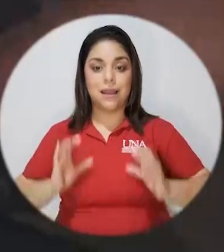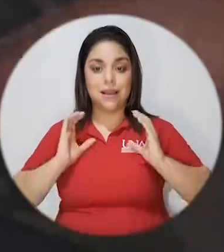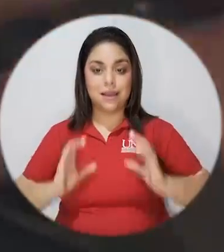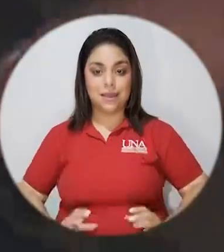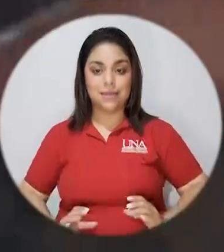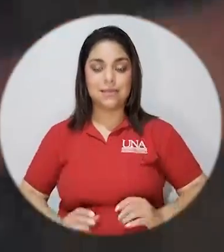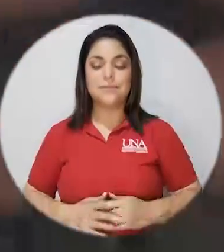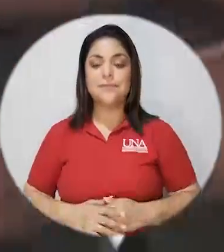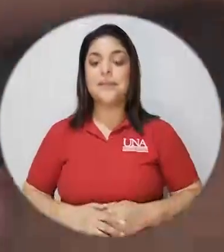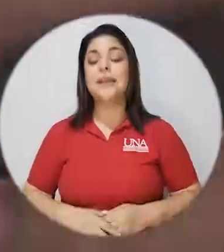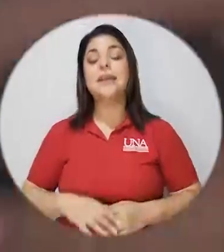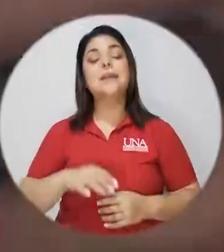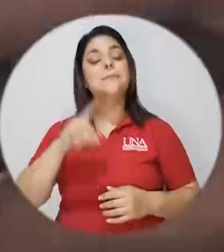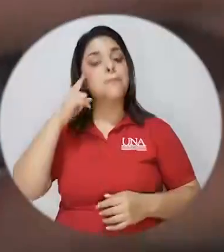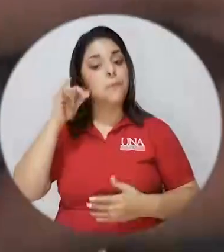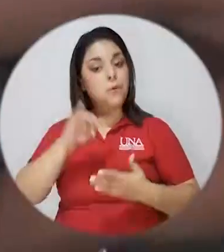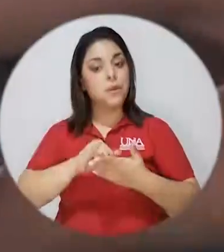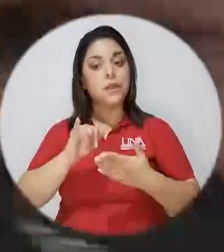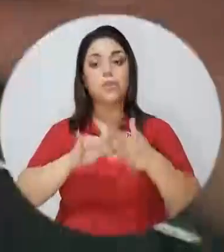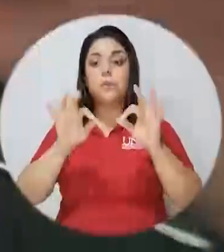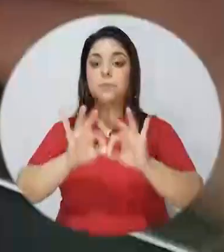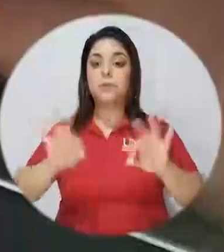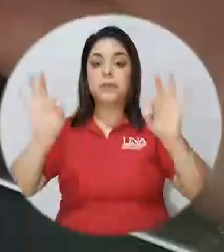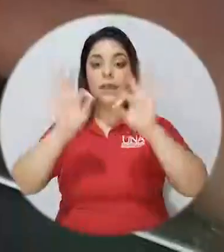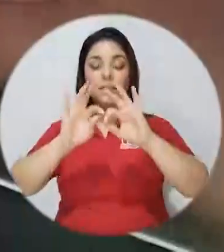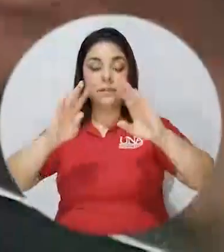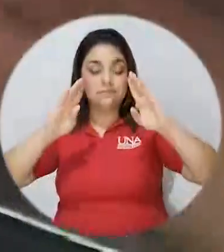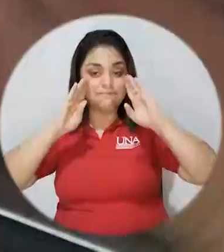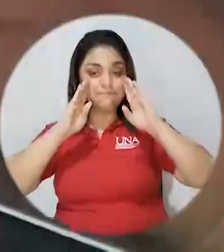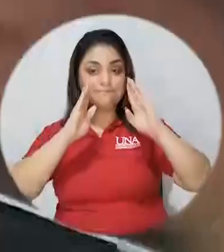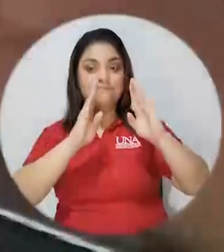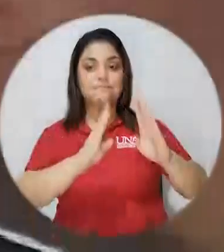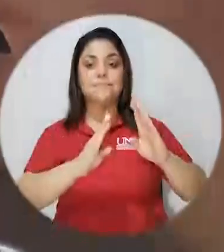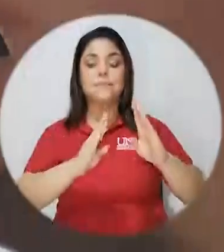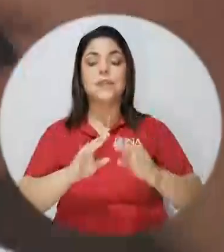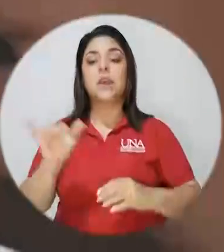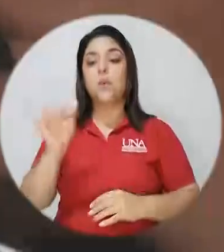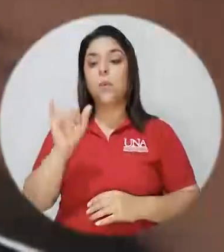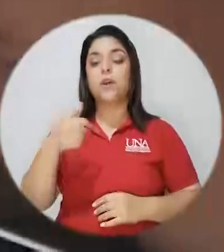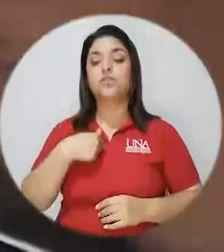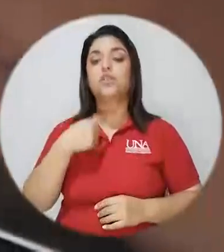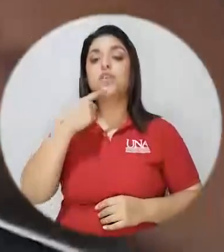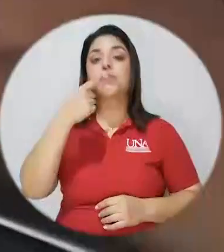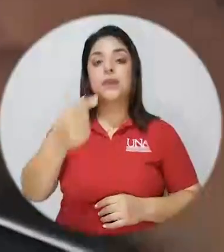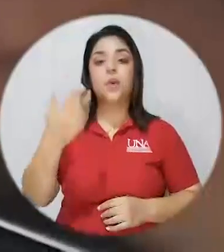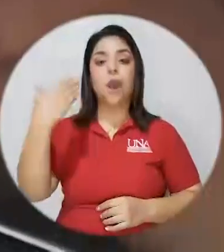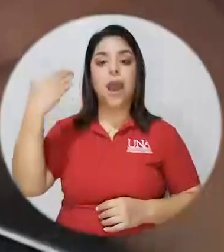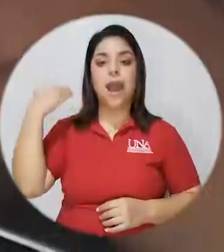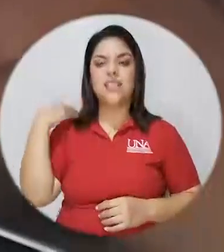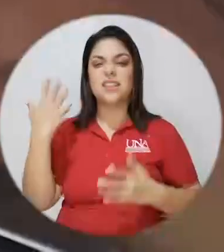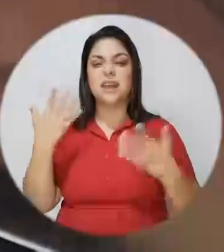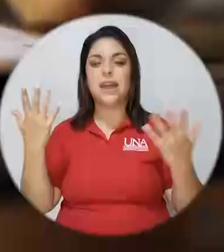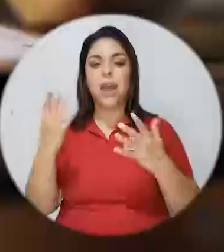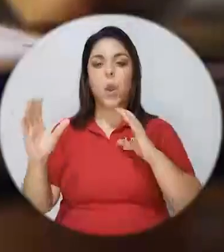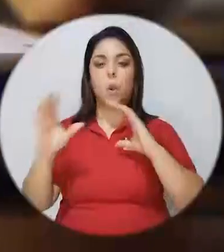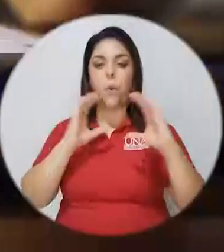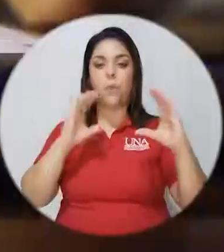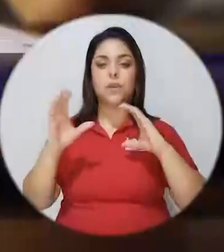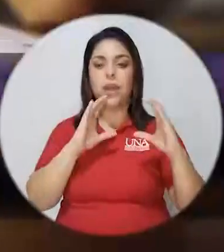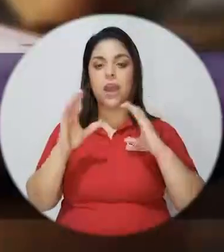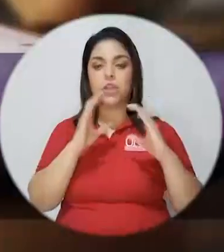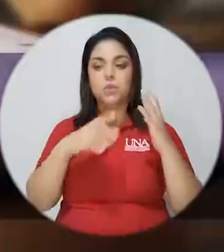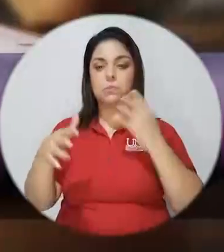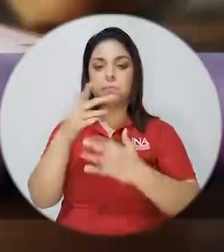por eso es necesario que le presten especial atención, como decía anteriormente, a esa